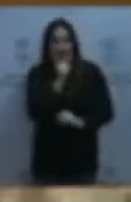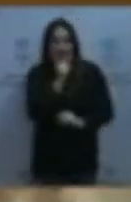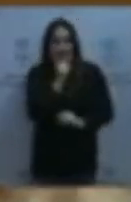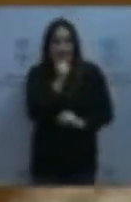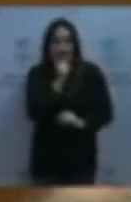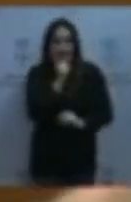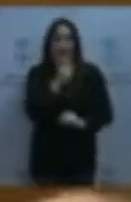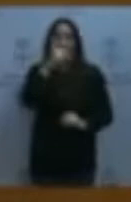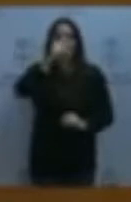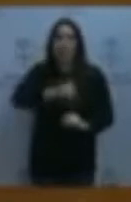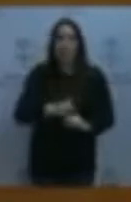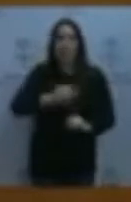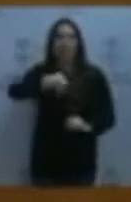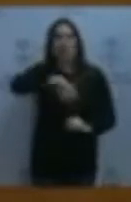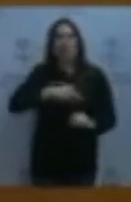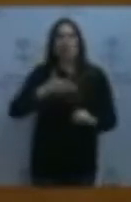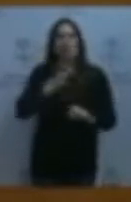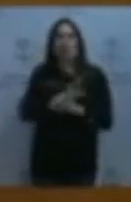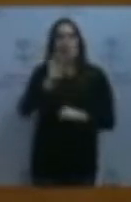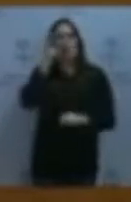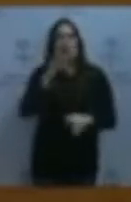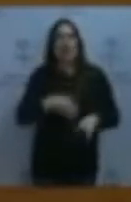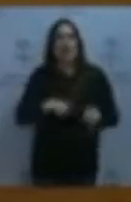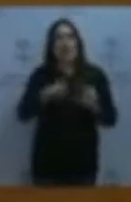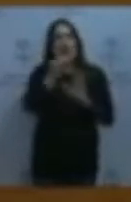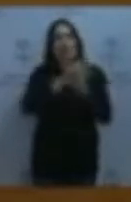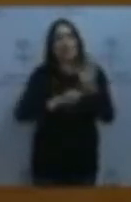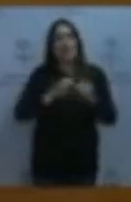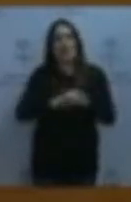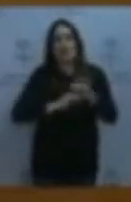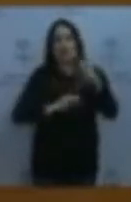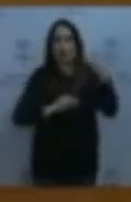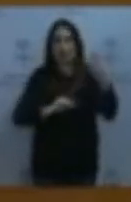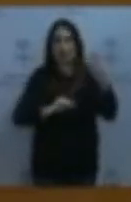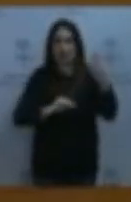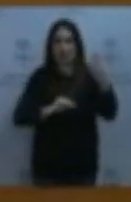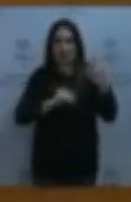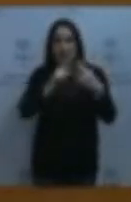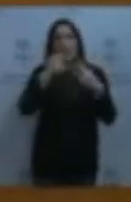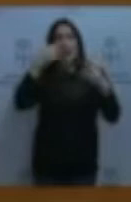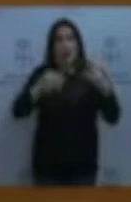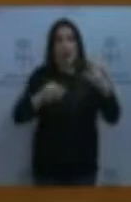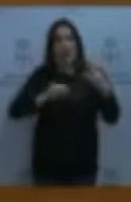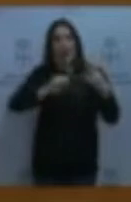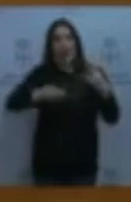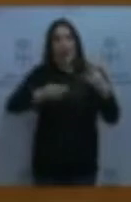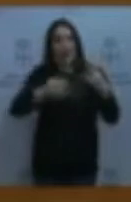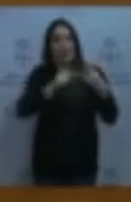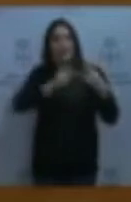Hoy presentamos una iniciativa con tres principios básicos: verdad, arreglo y restauración.